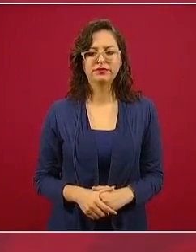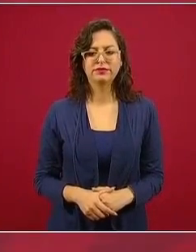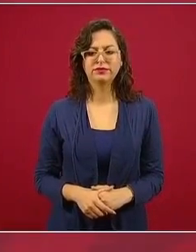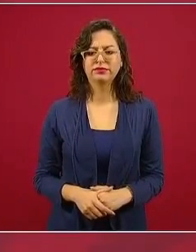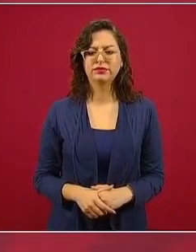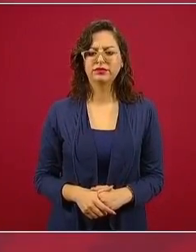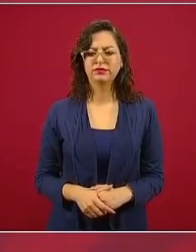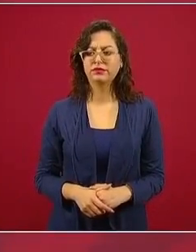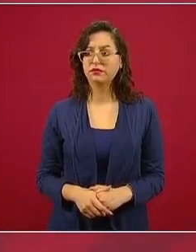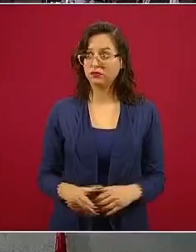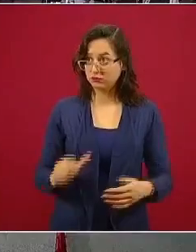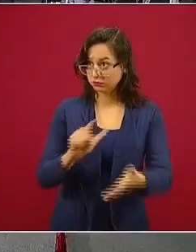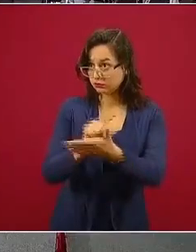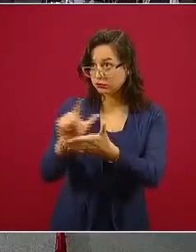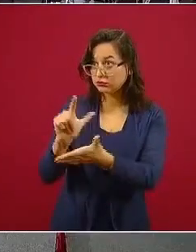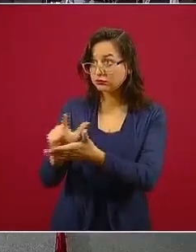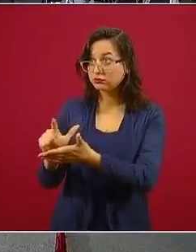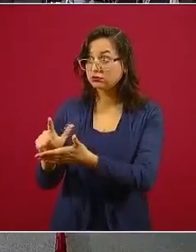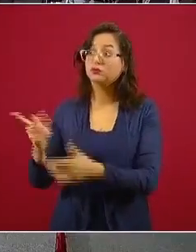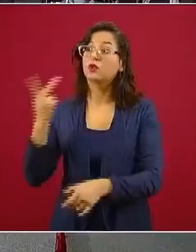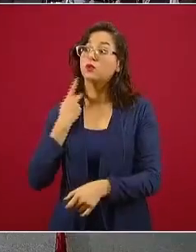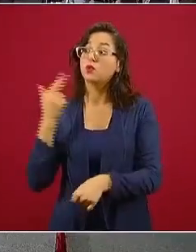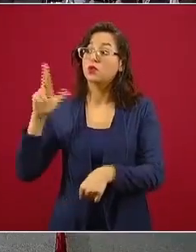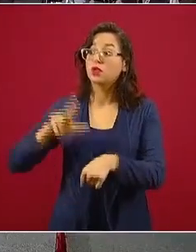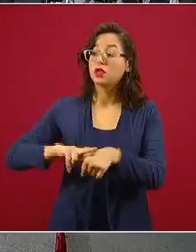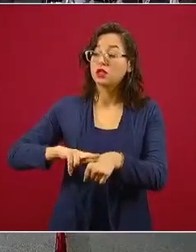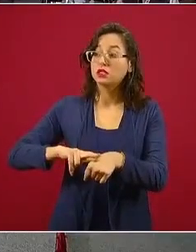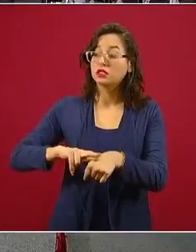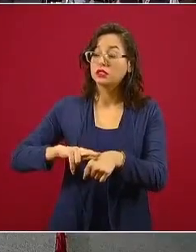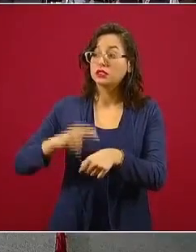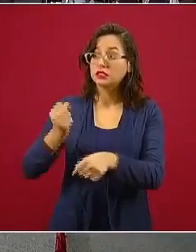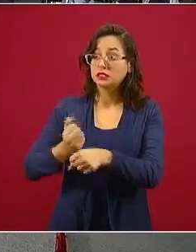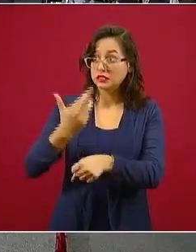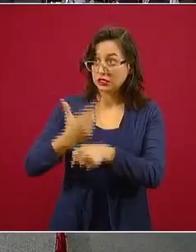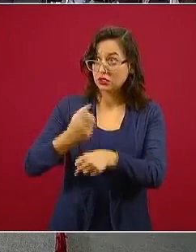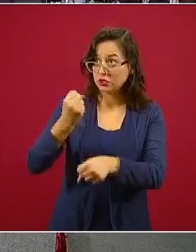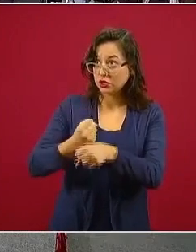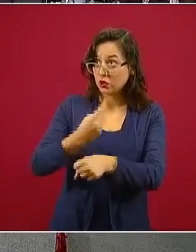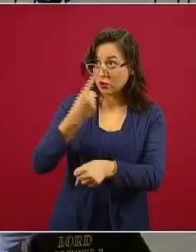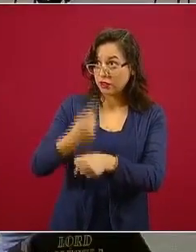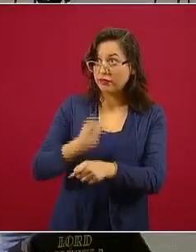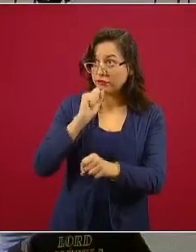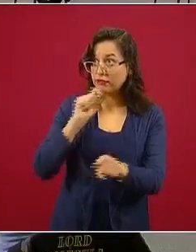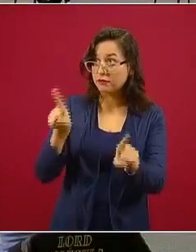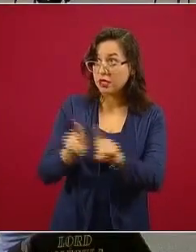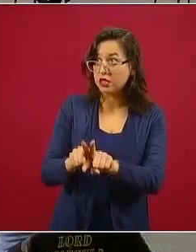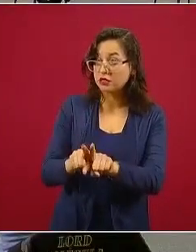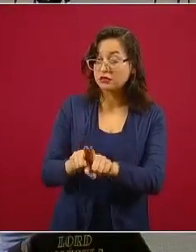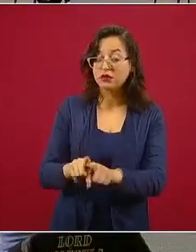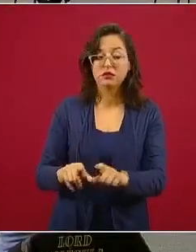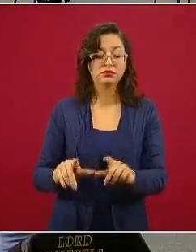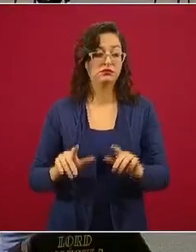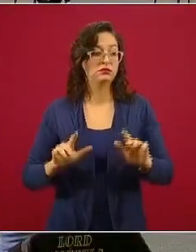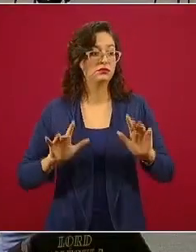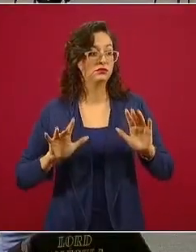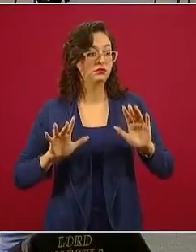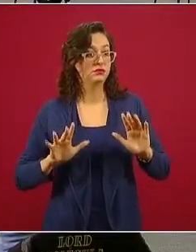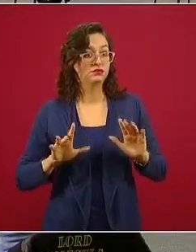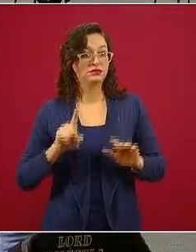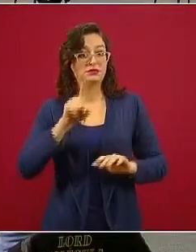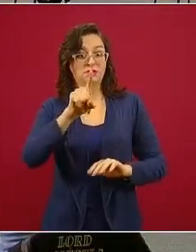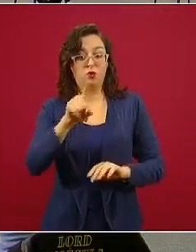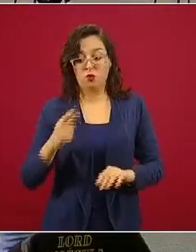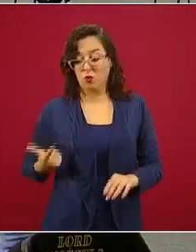Tendrá que alcanzar al procurador y al secretario de Seguridad. Eso lo tienen que decidir ellos. Pero una autoridad que lleva